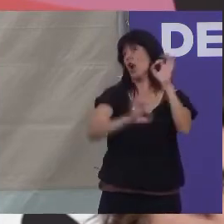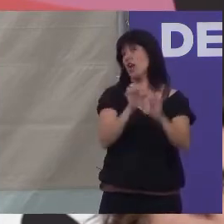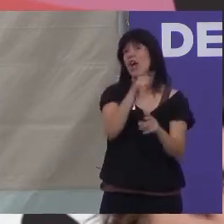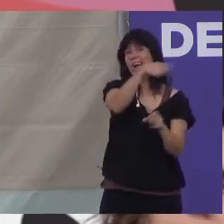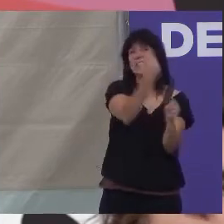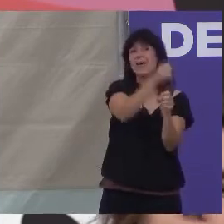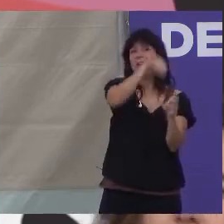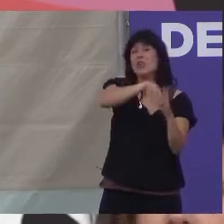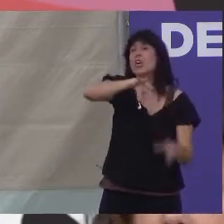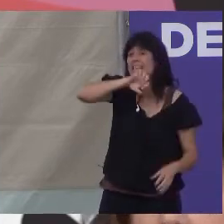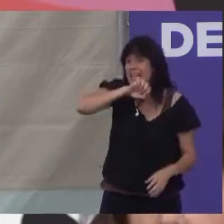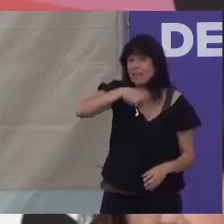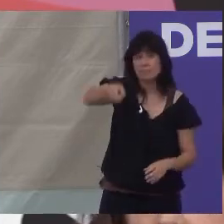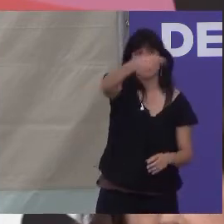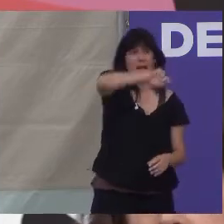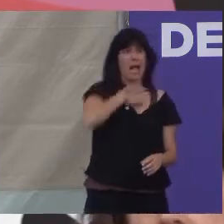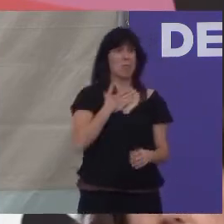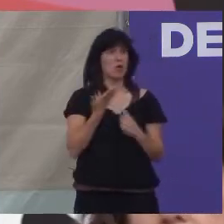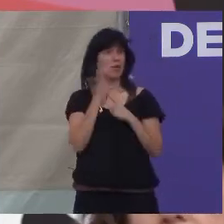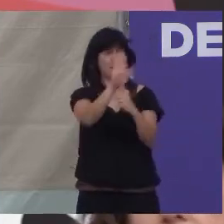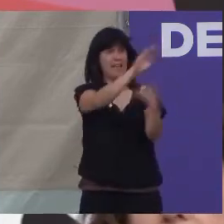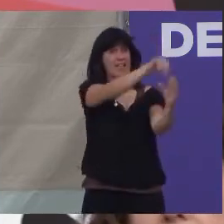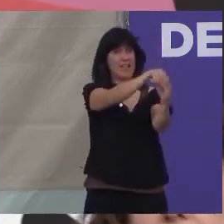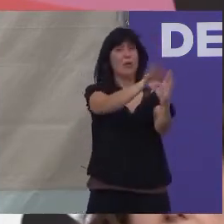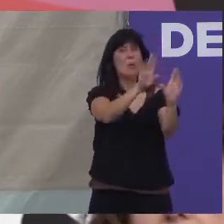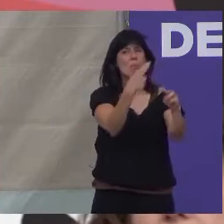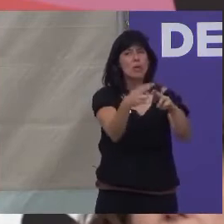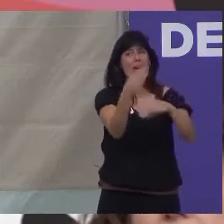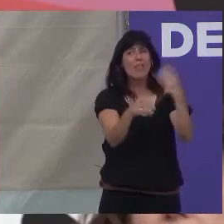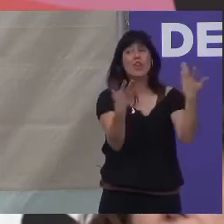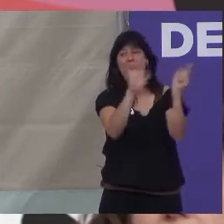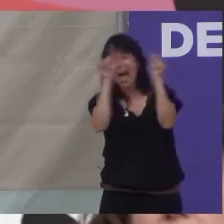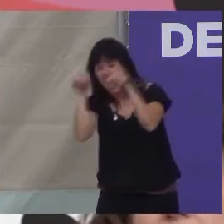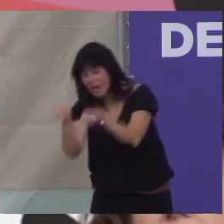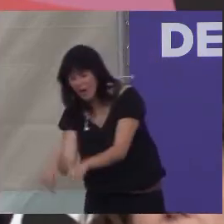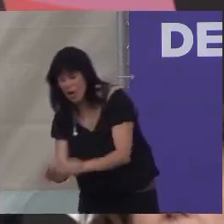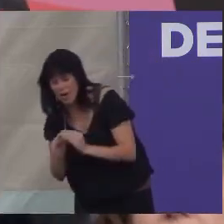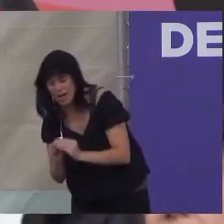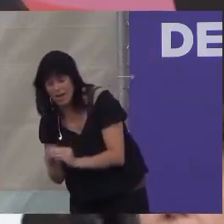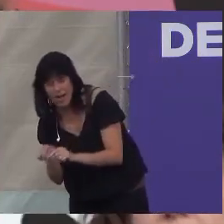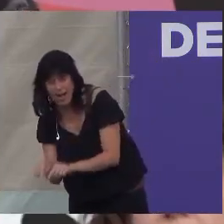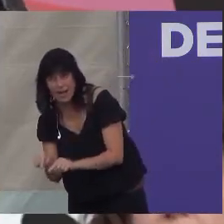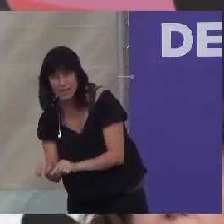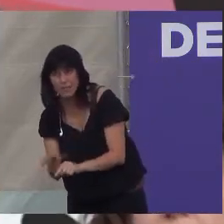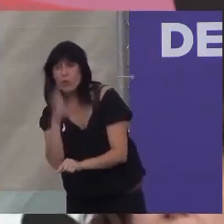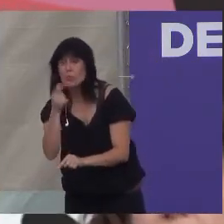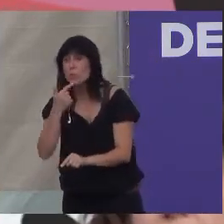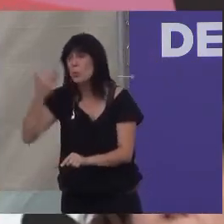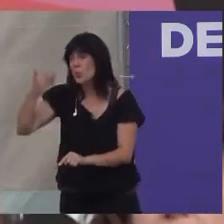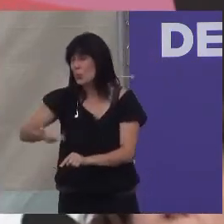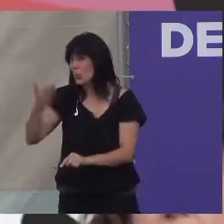representantes, pero la política se hace abajo. Entonces, creo que es fundamental